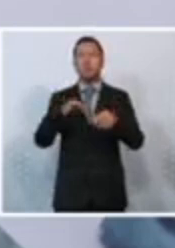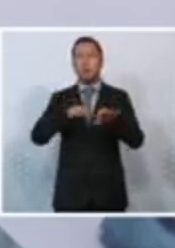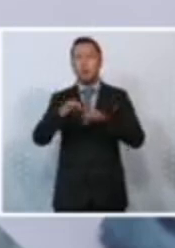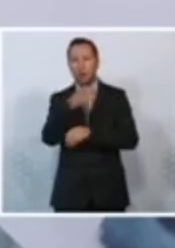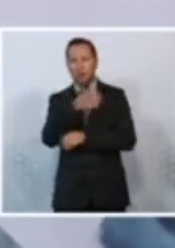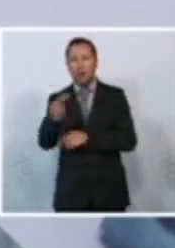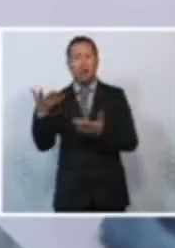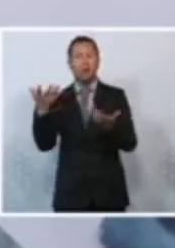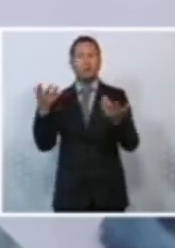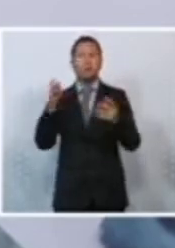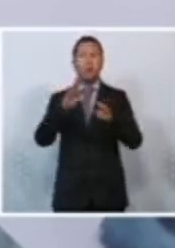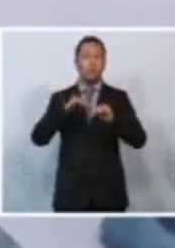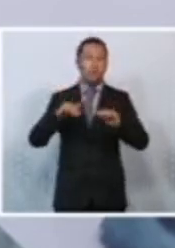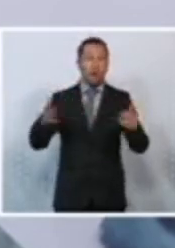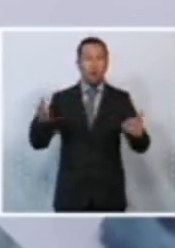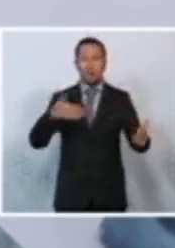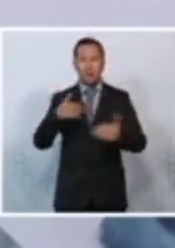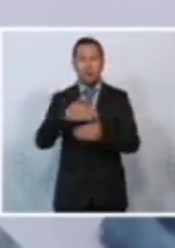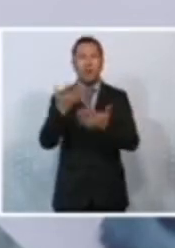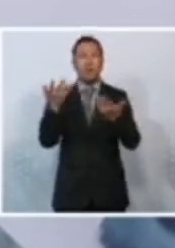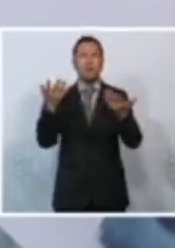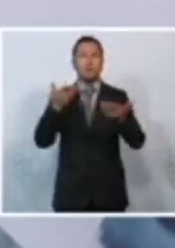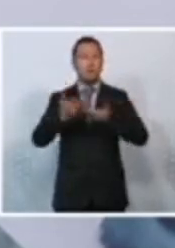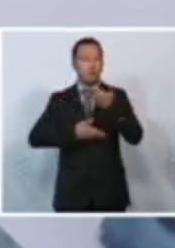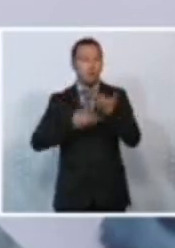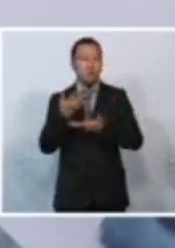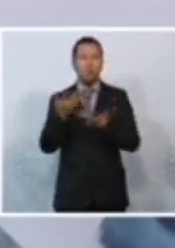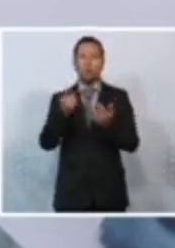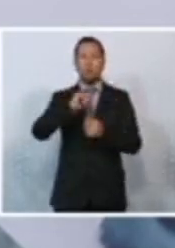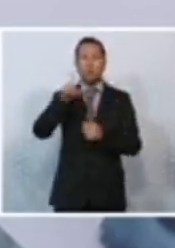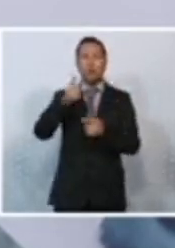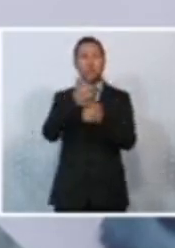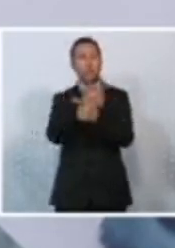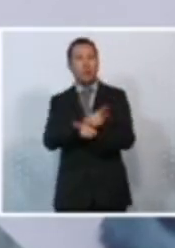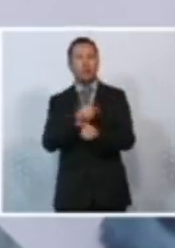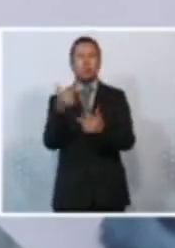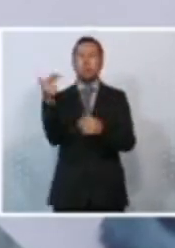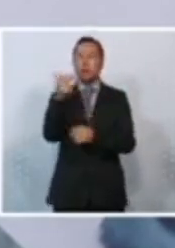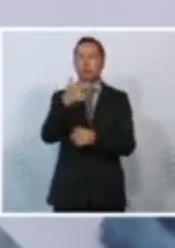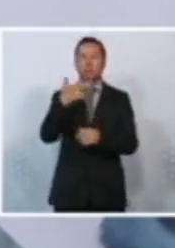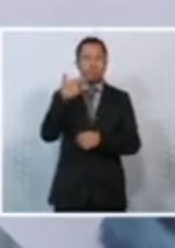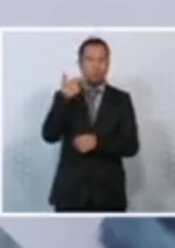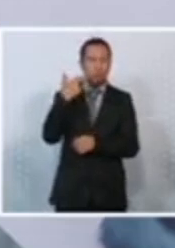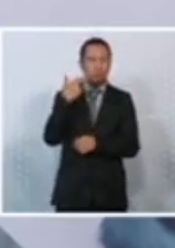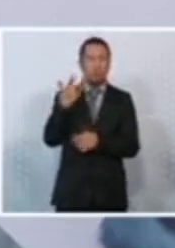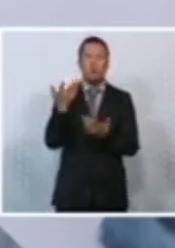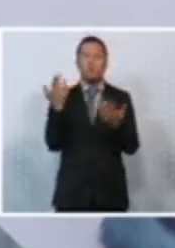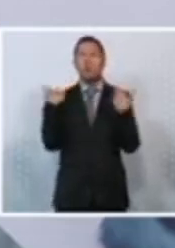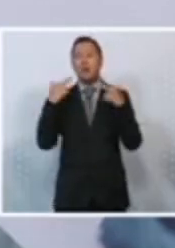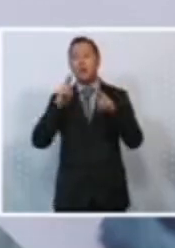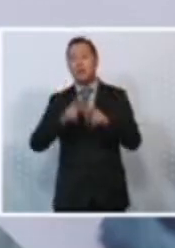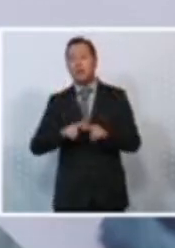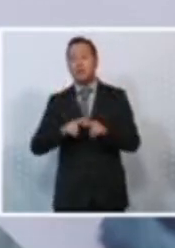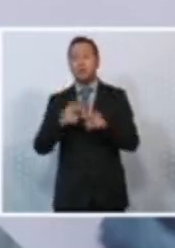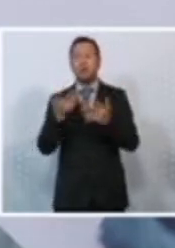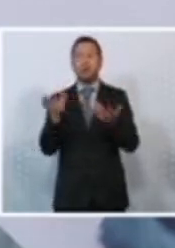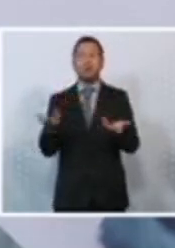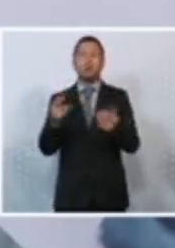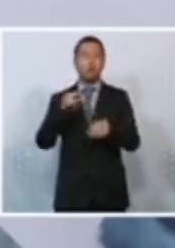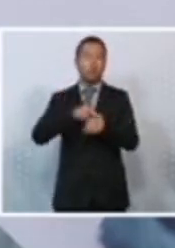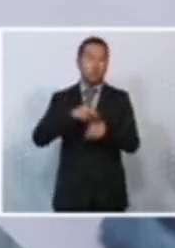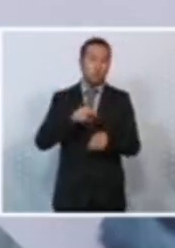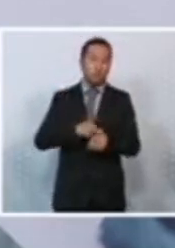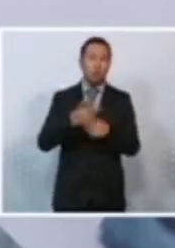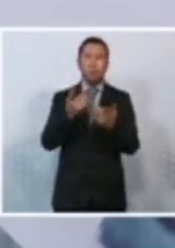servicio productores del campo y del mar servicios públicos profesionistas taxistas hoteleros restauranteros maestras y